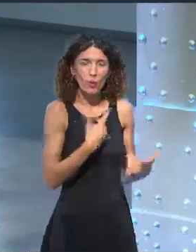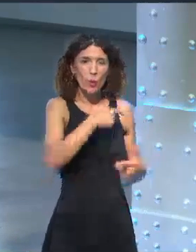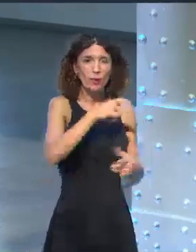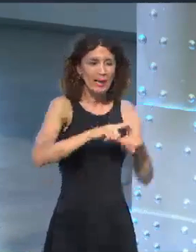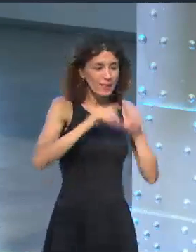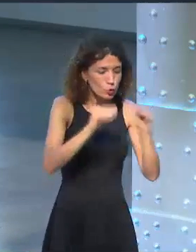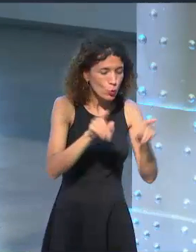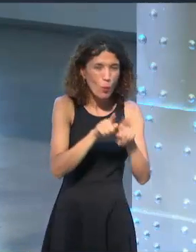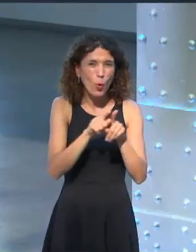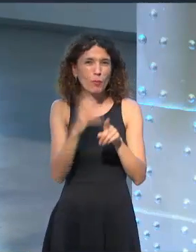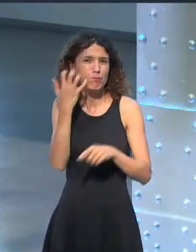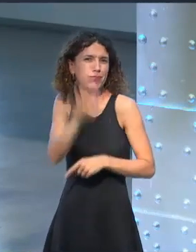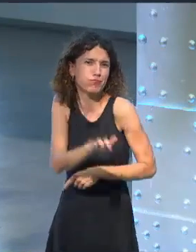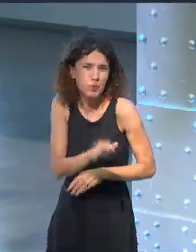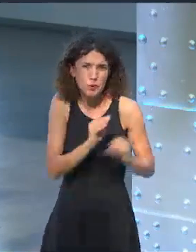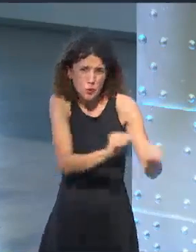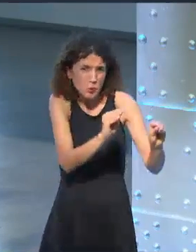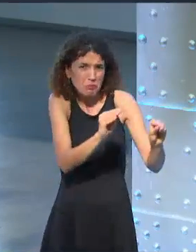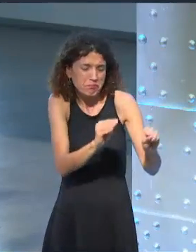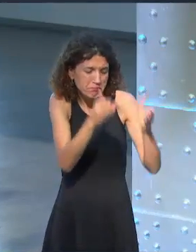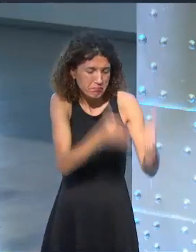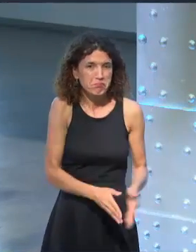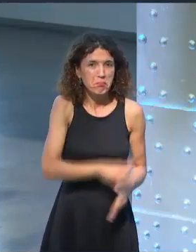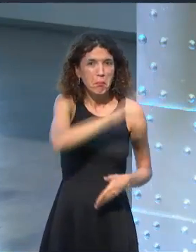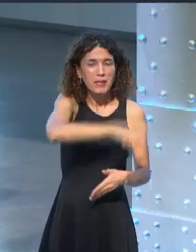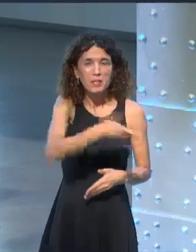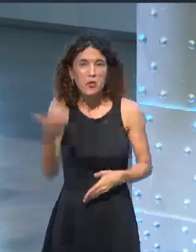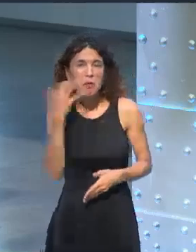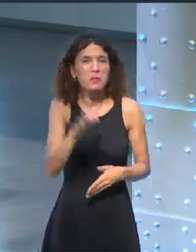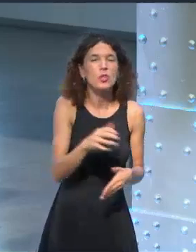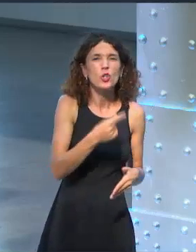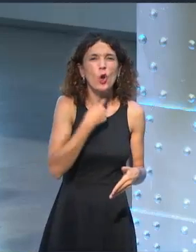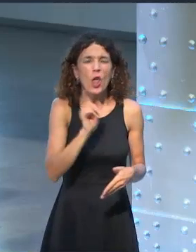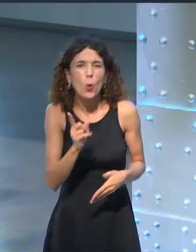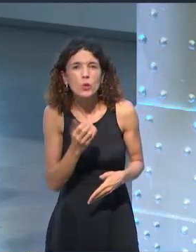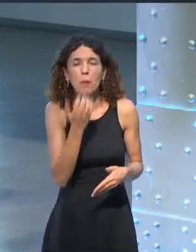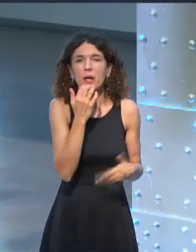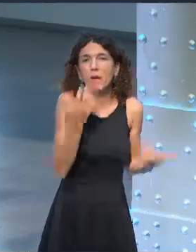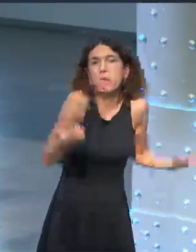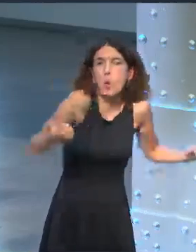personas frikis, un poco frikis, personas que no les gusta